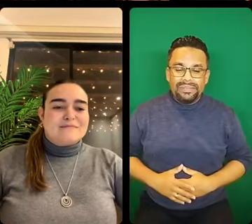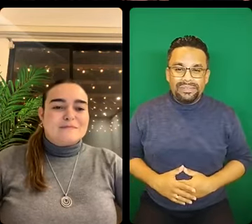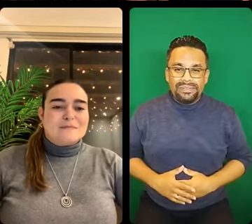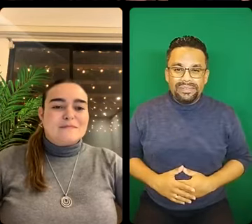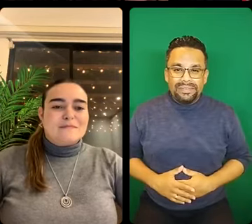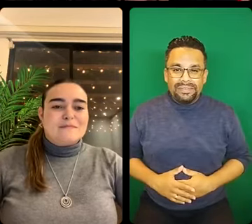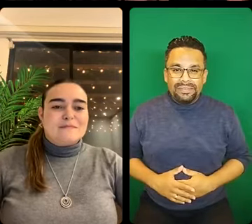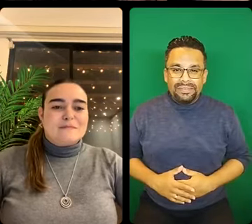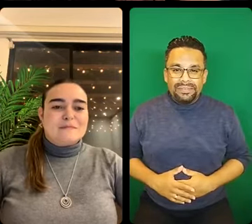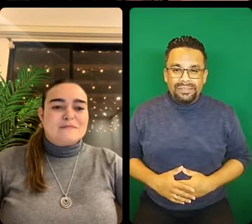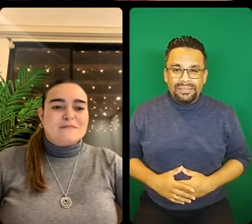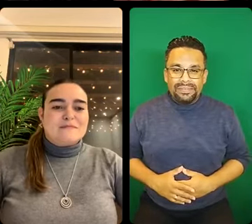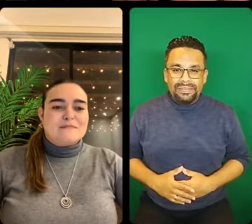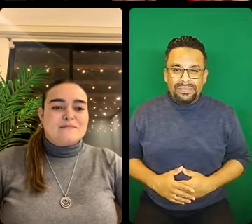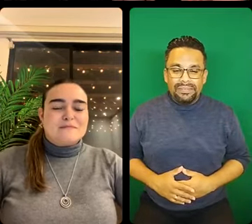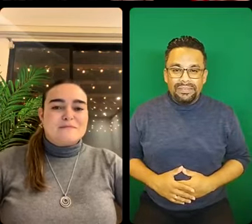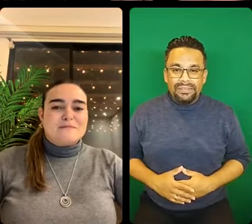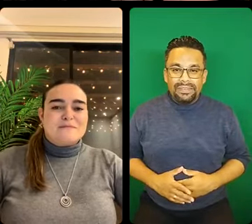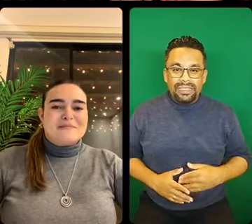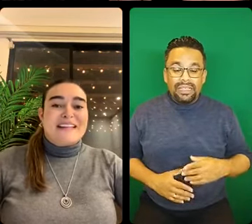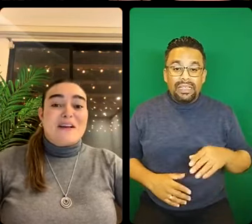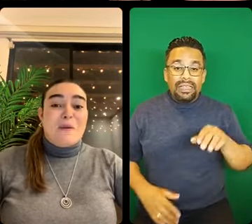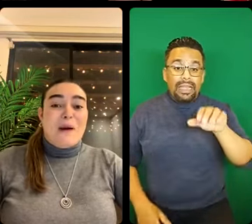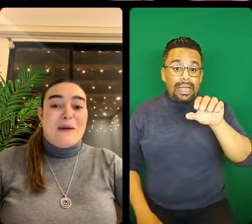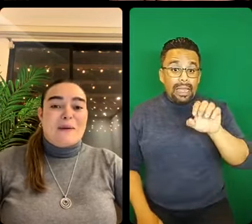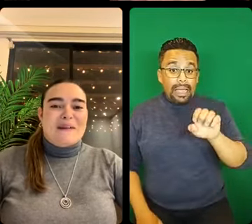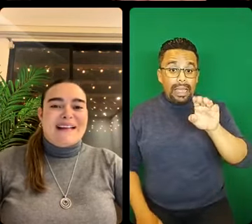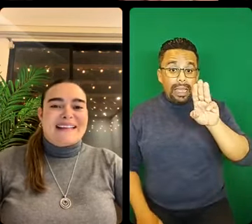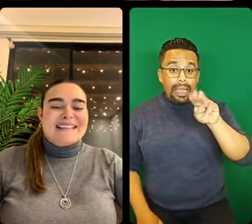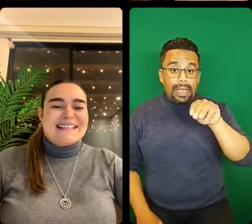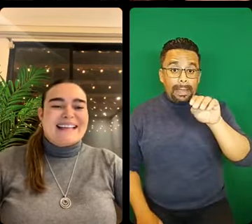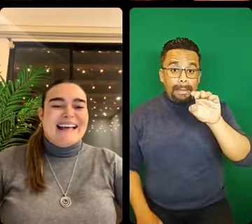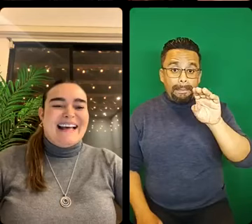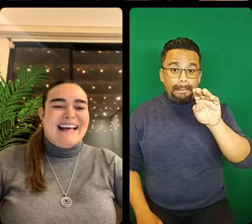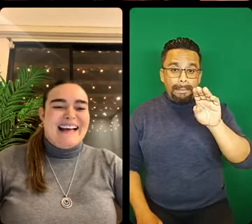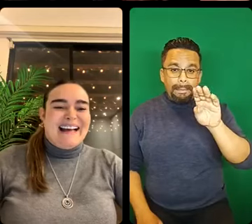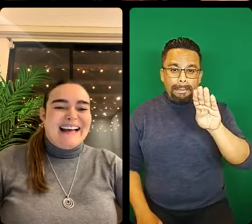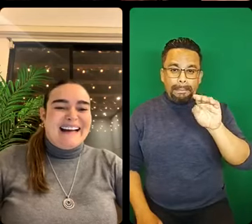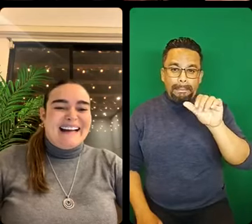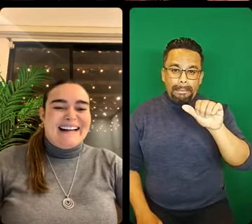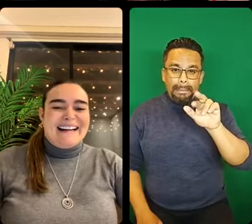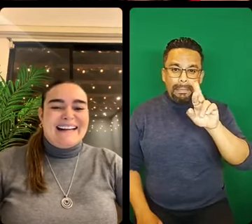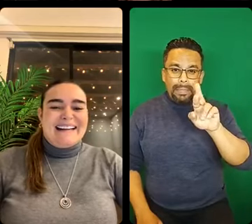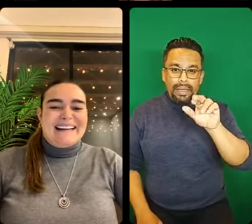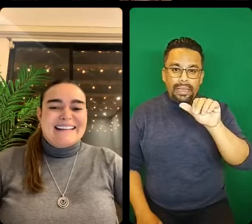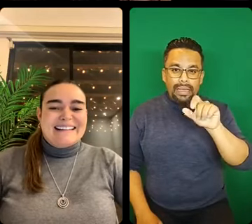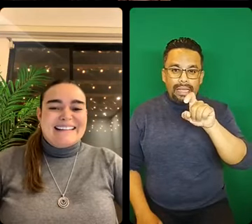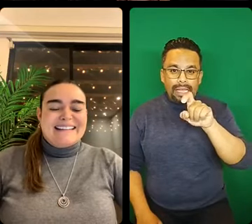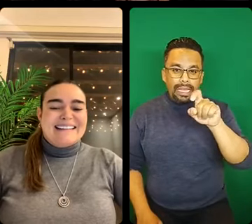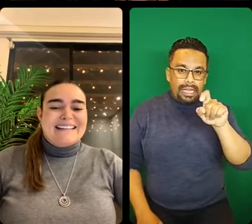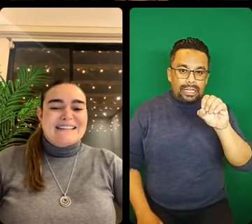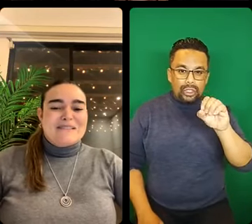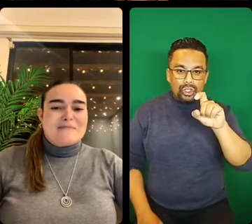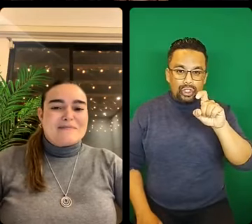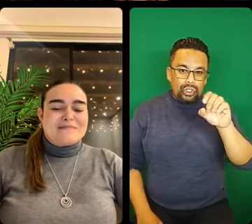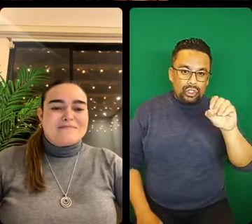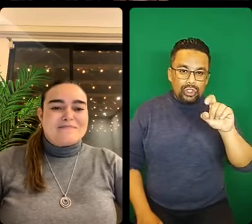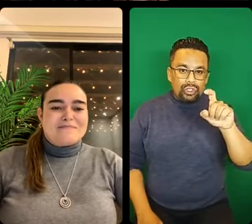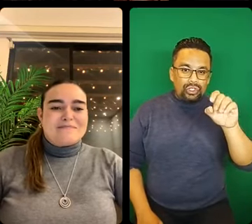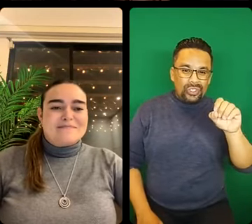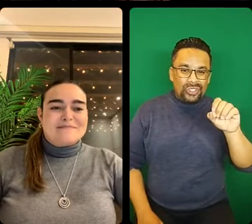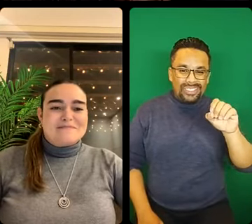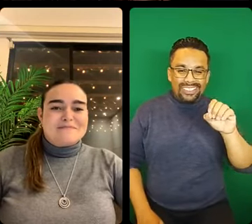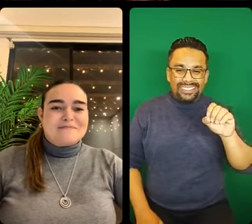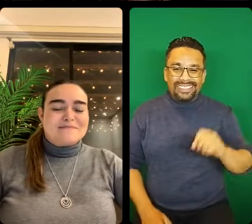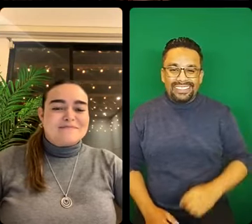Agudelo. Embarazo. So, Cristian Camilo, Empoderada, Juan